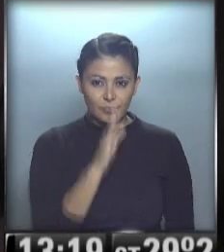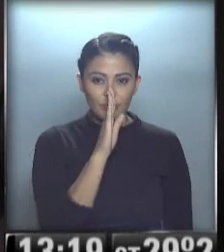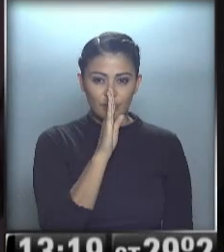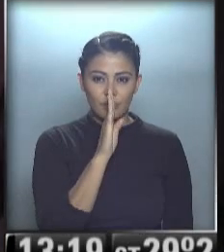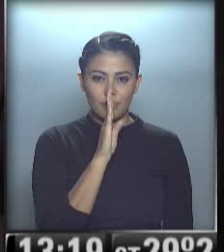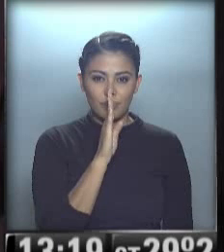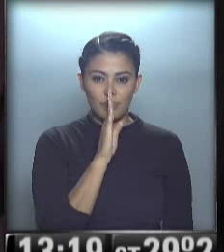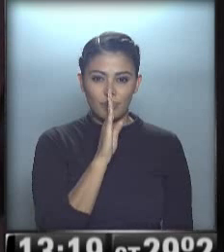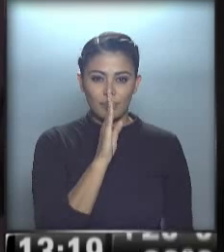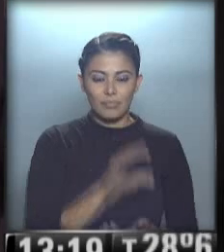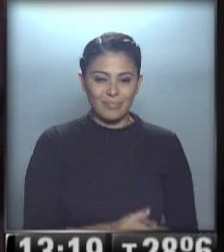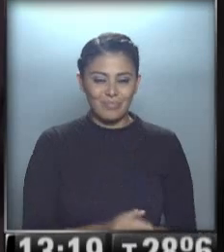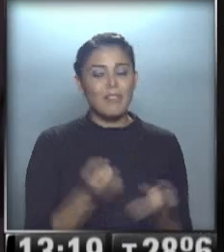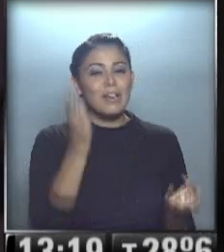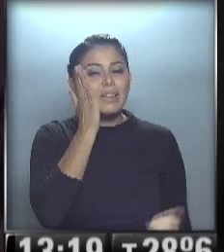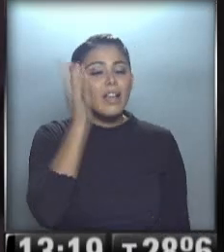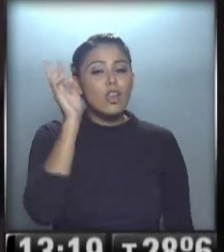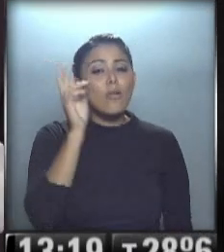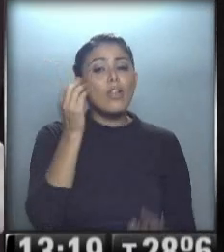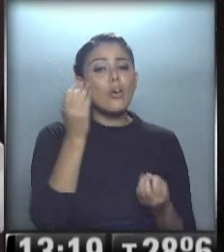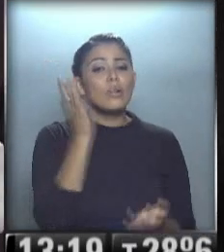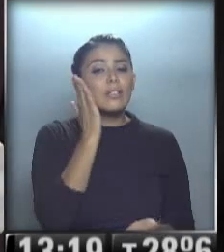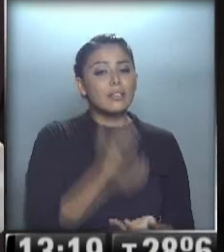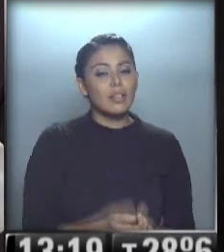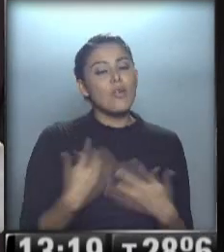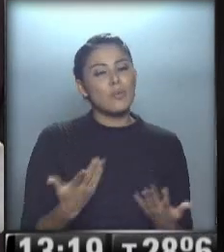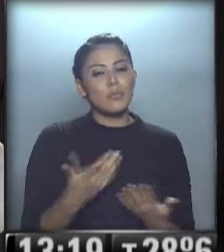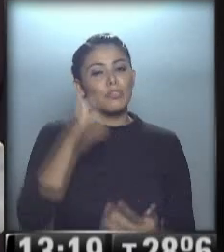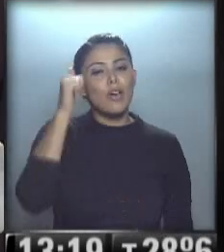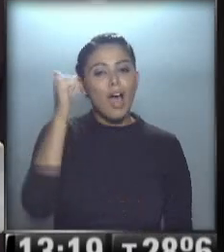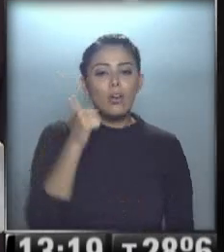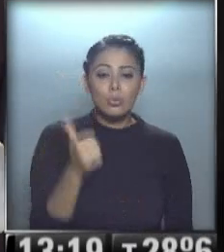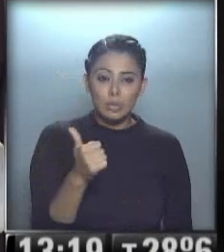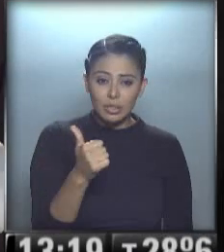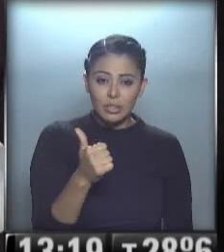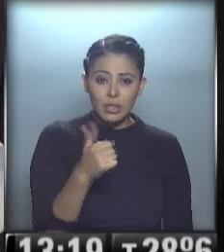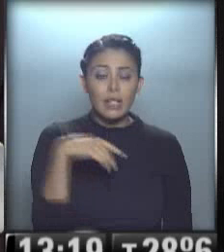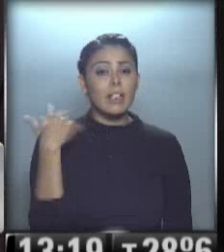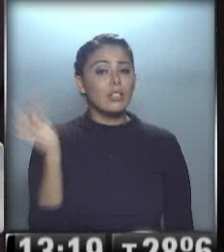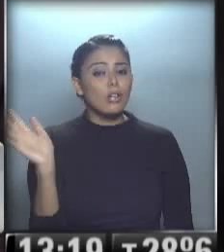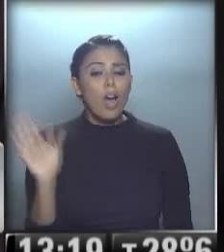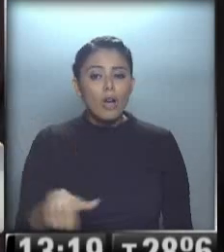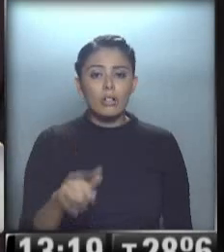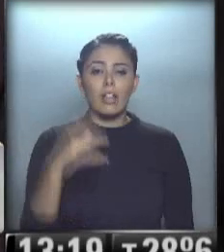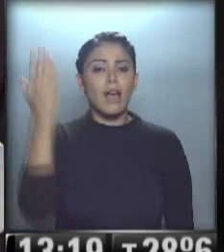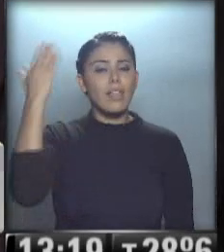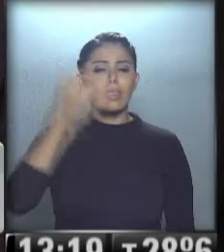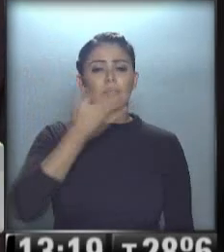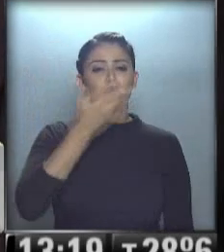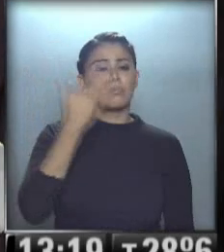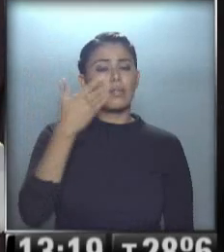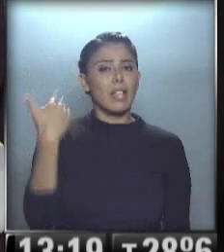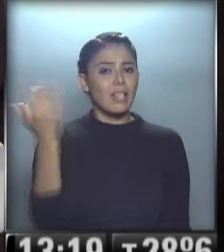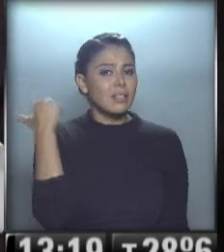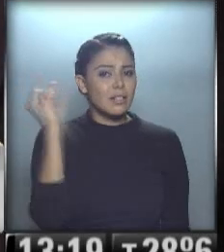sectores Buenas tardes Roberto Buenas tardes por supuesto Agustina Y qué expectativa está generando luego de las palabras que